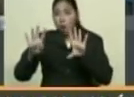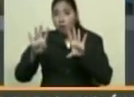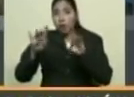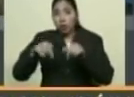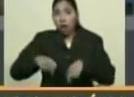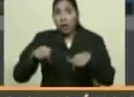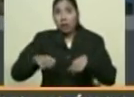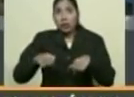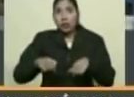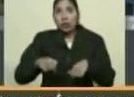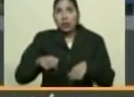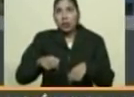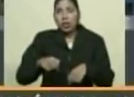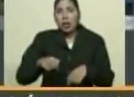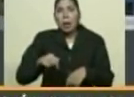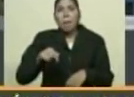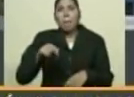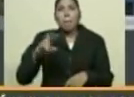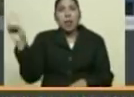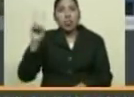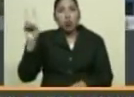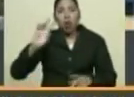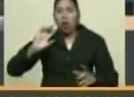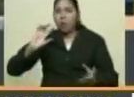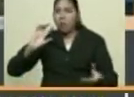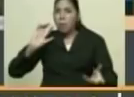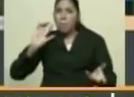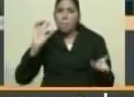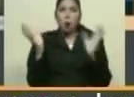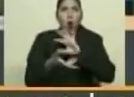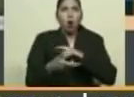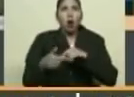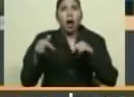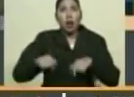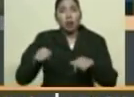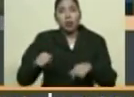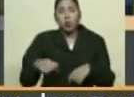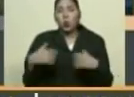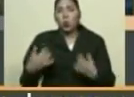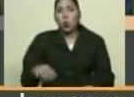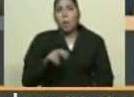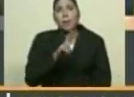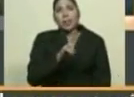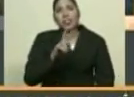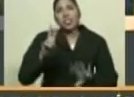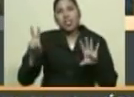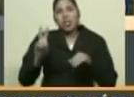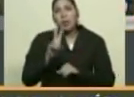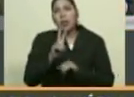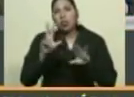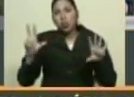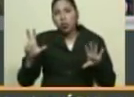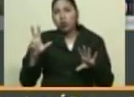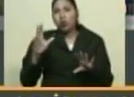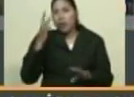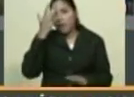el país explotó. Hubo más de 3.600 muertos, un 27 y 28 de febrero del año